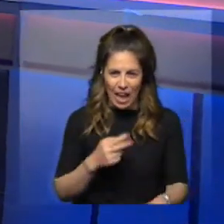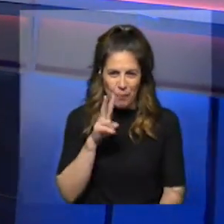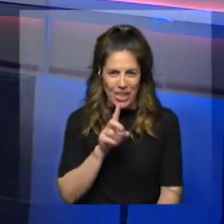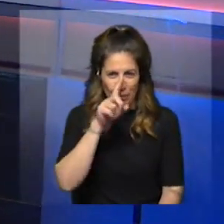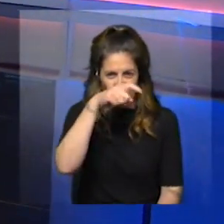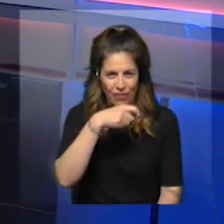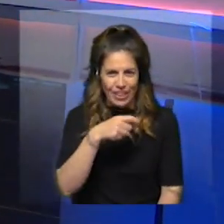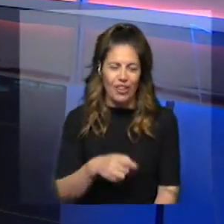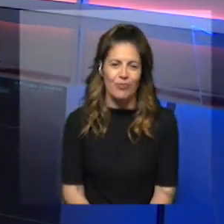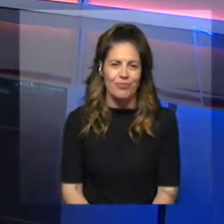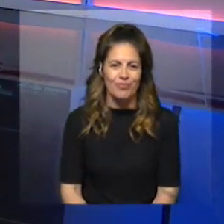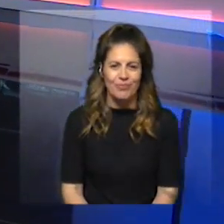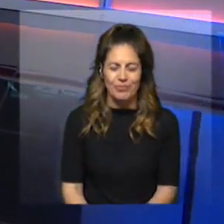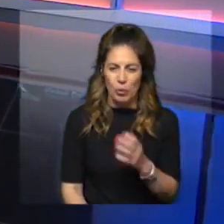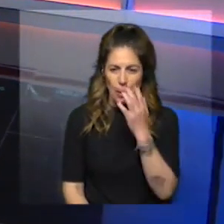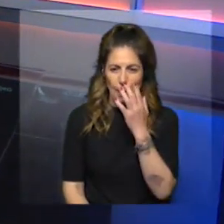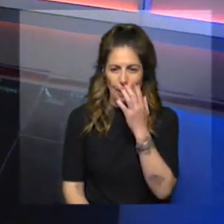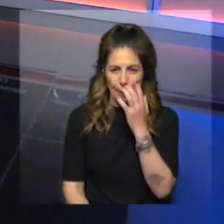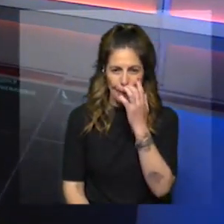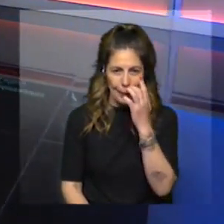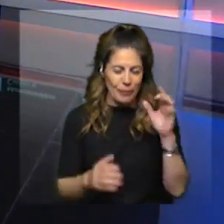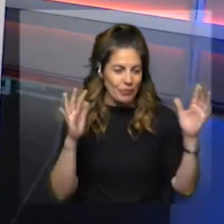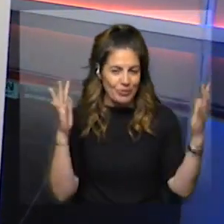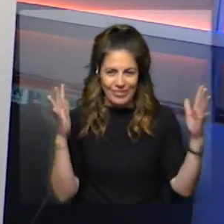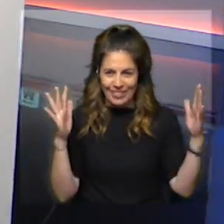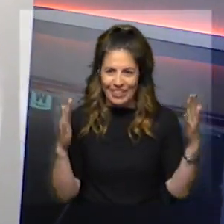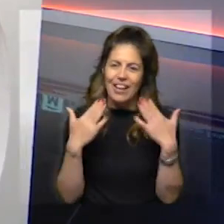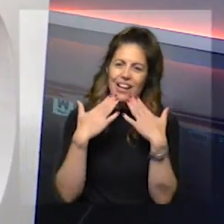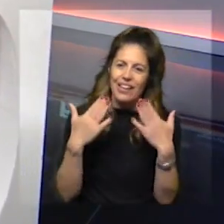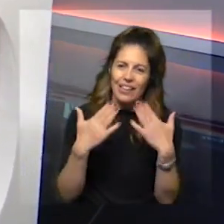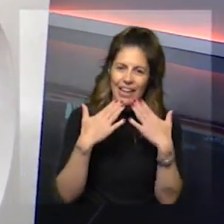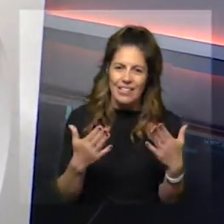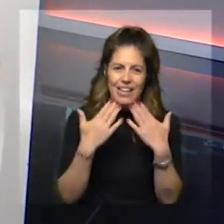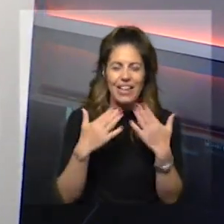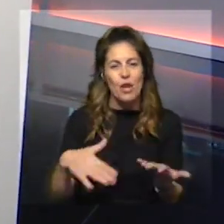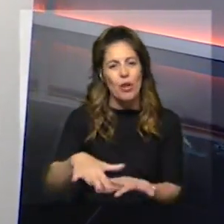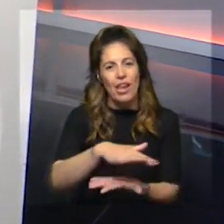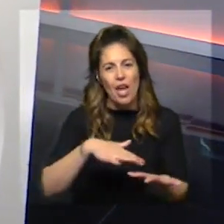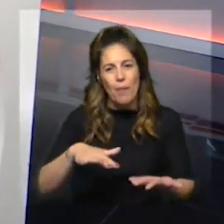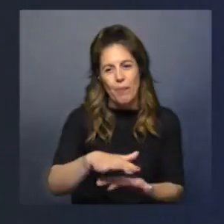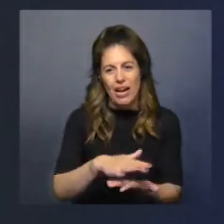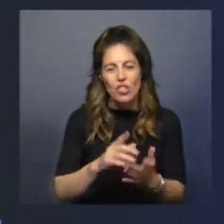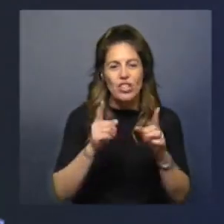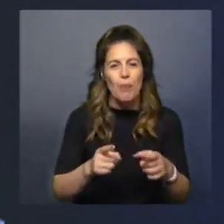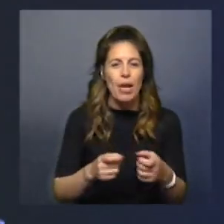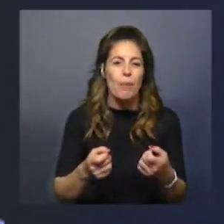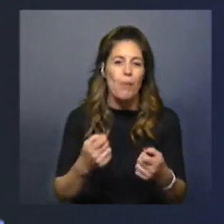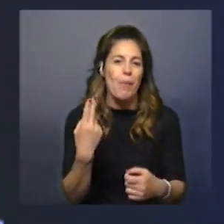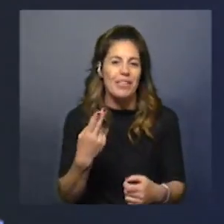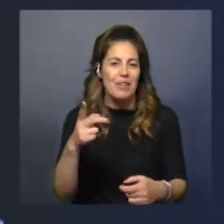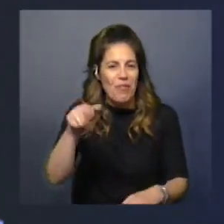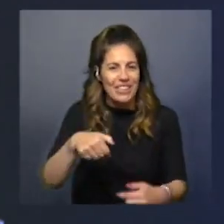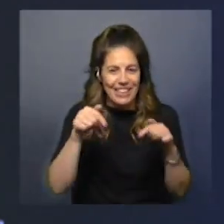¡Reina! ¡Grande! Nervioso total, gracias por el espacio y nada, por dejarme venir, por